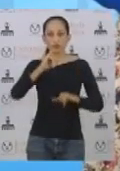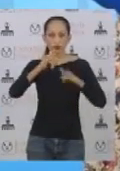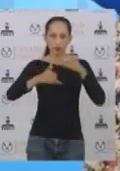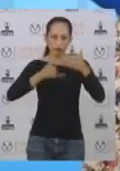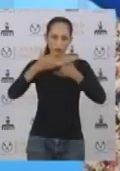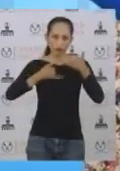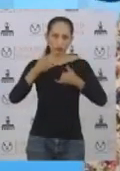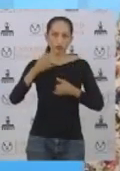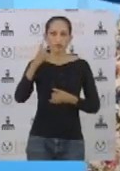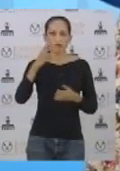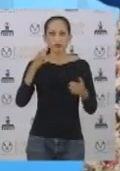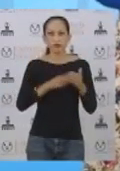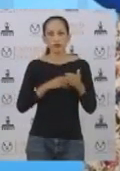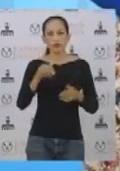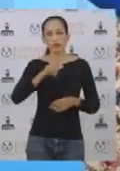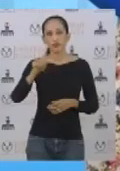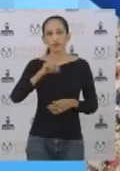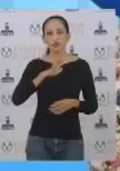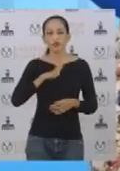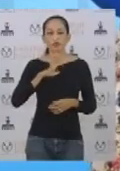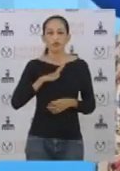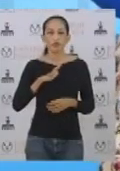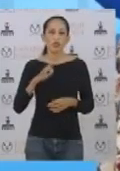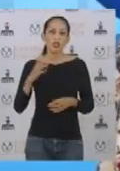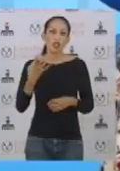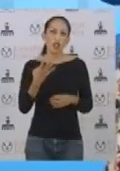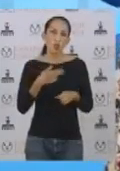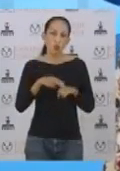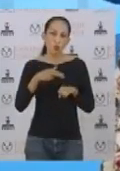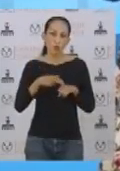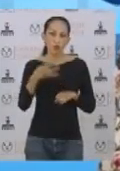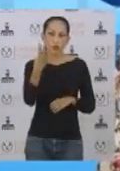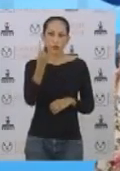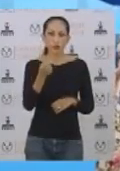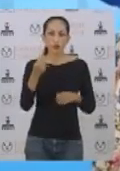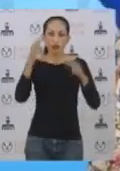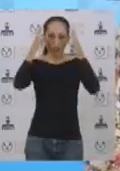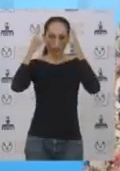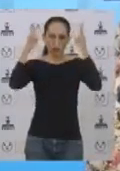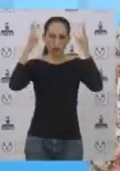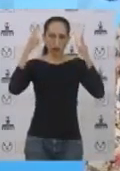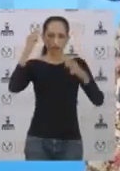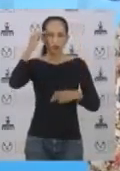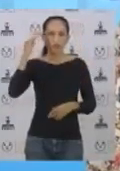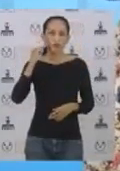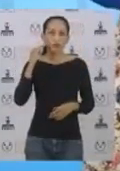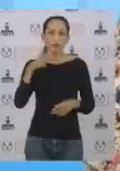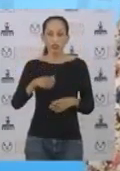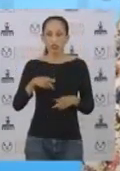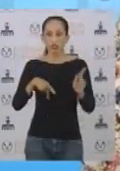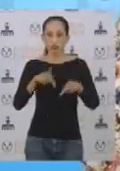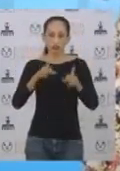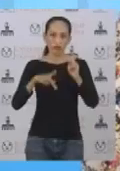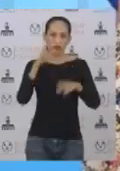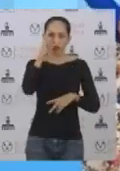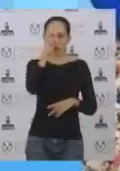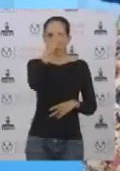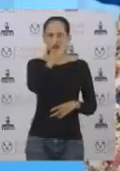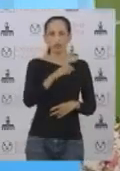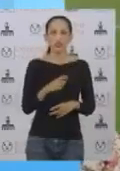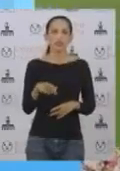Clausura 2016 se juega la jornada número 9 y visitan a los Venados de Mérida. Este partido es complicado para ambos